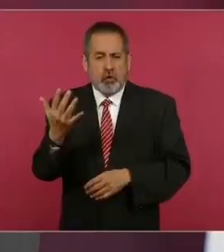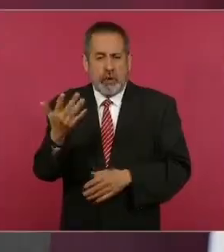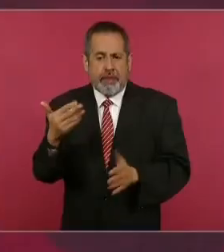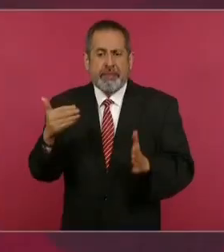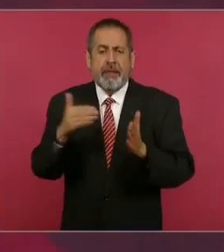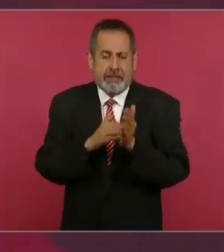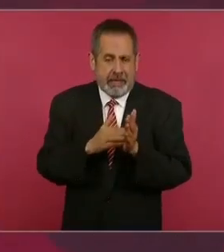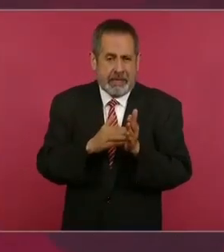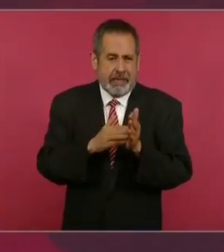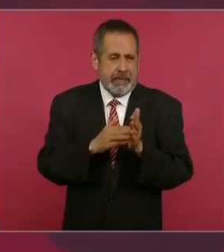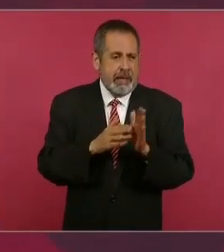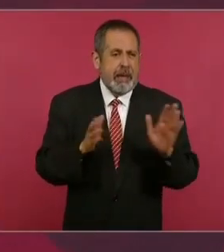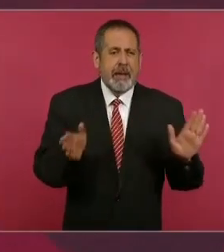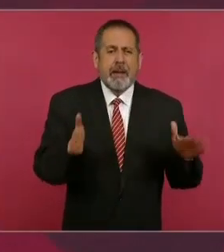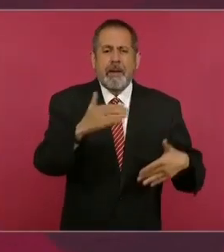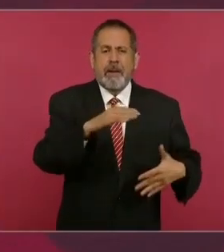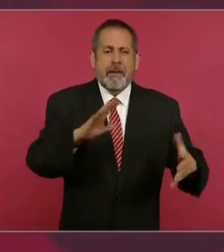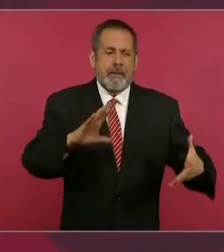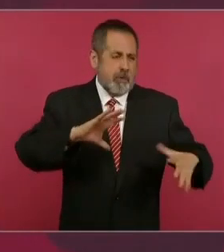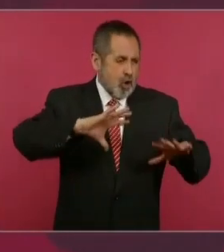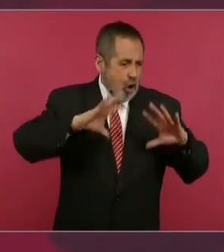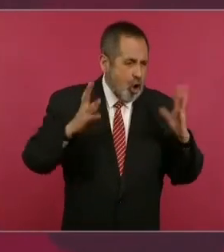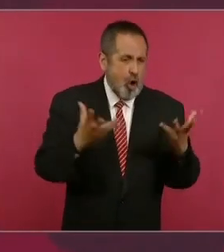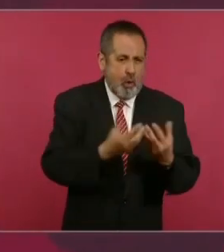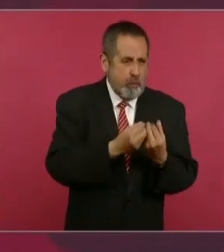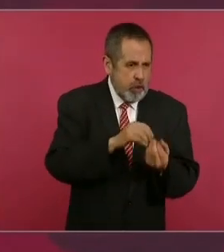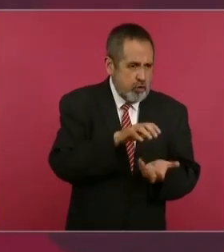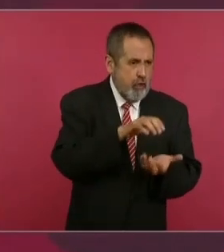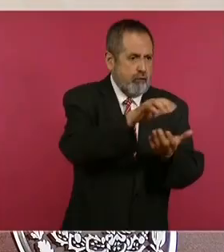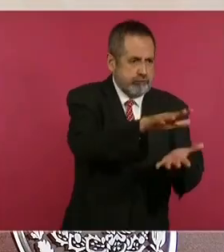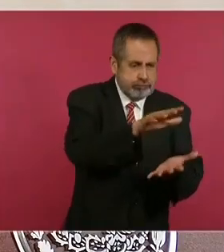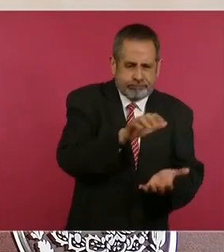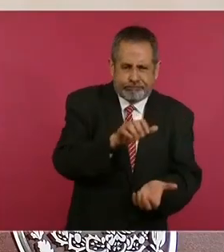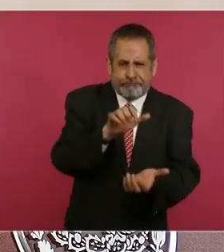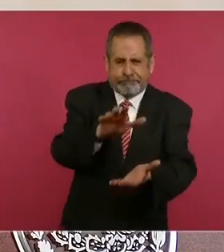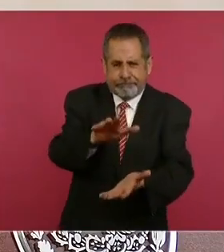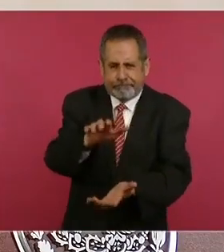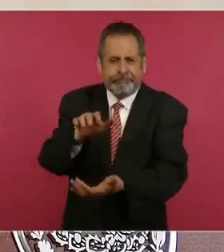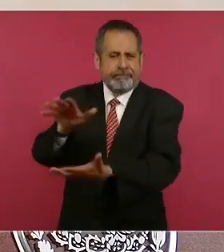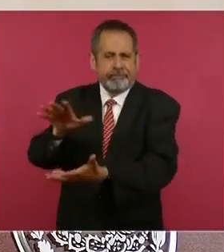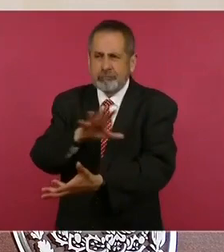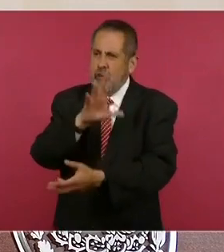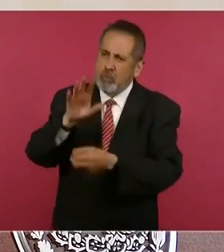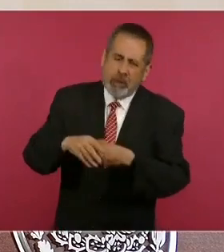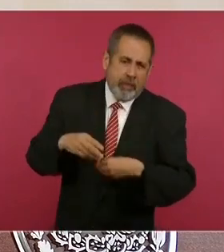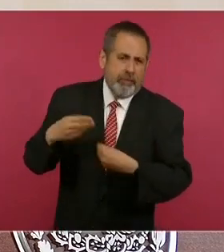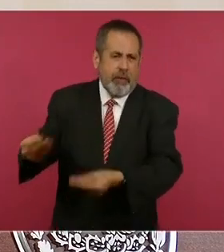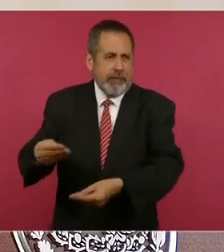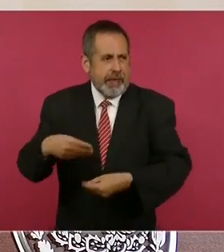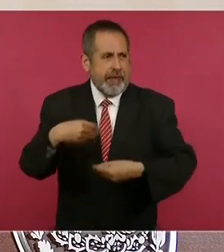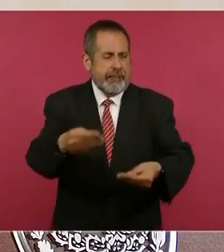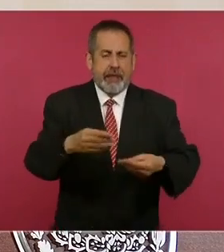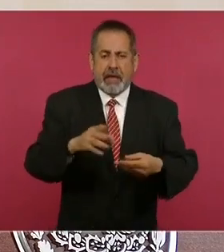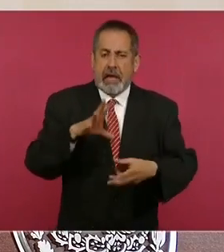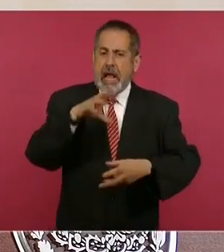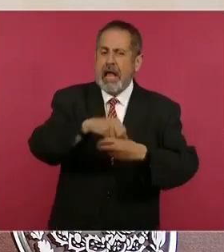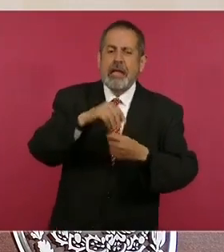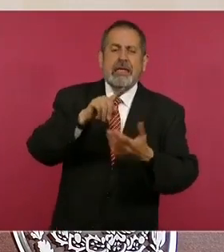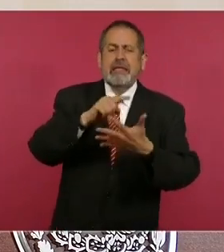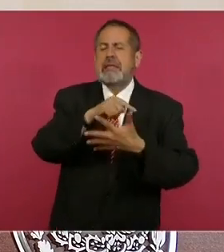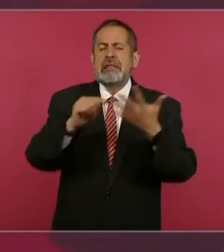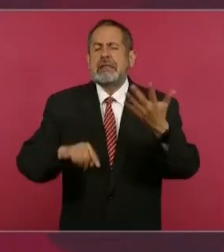250,000 paquetes de enseres domésticos. Incluyen estos enseres